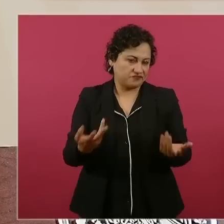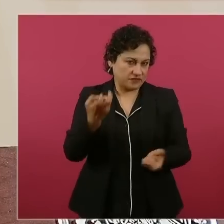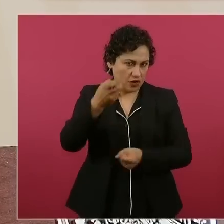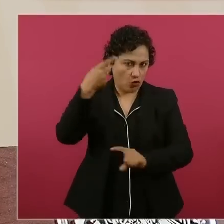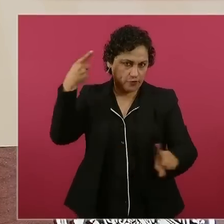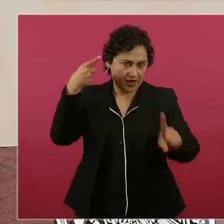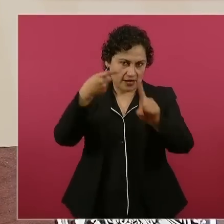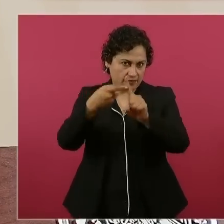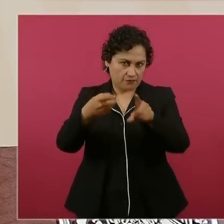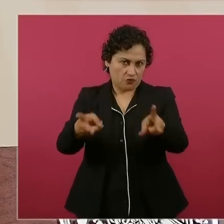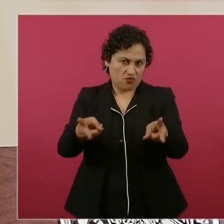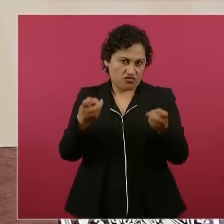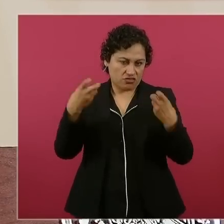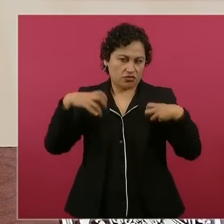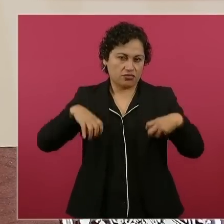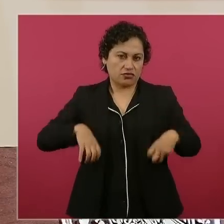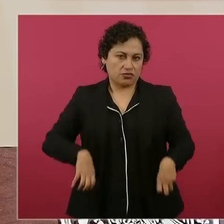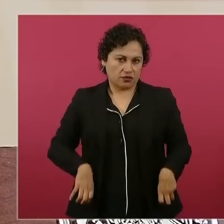atender